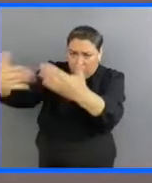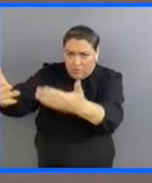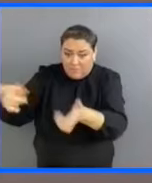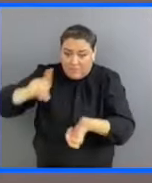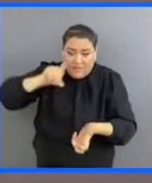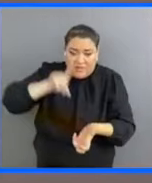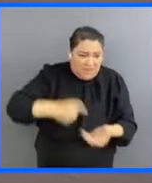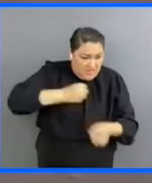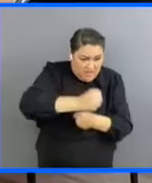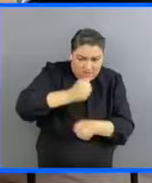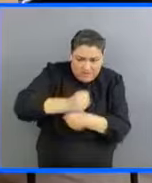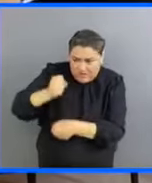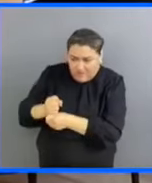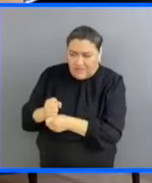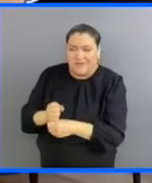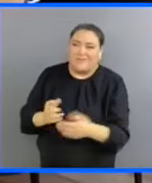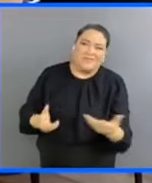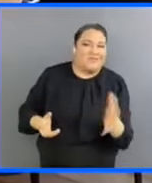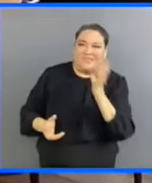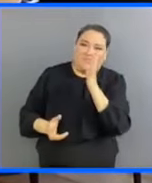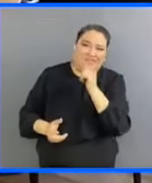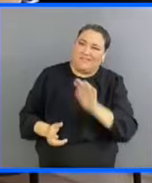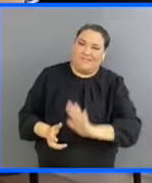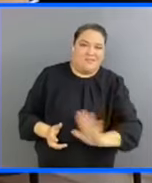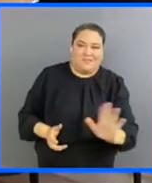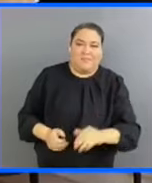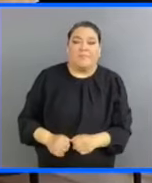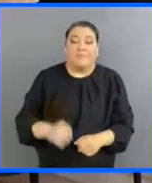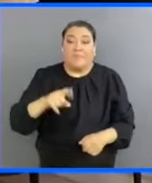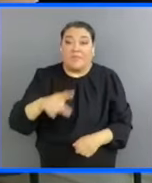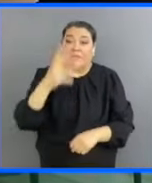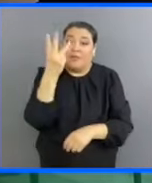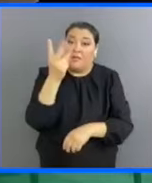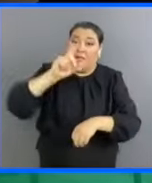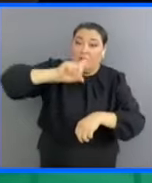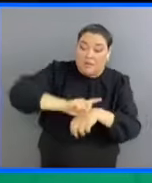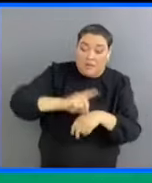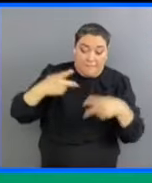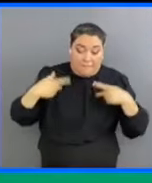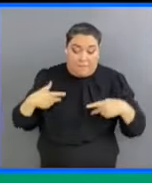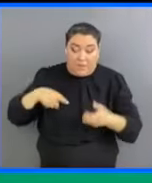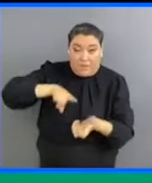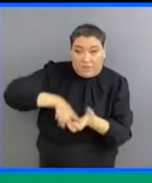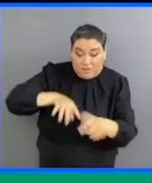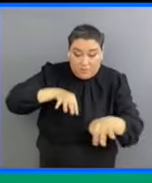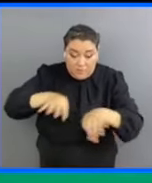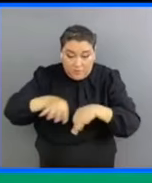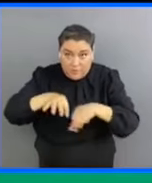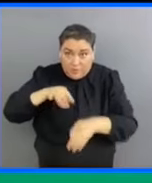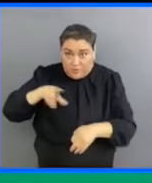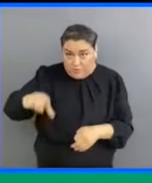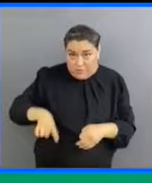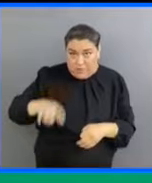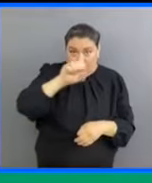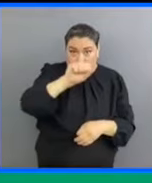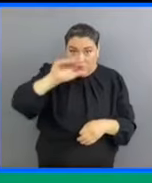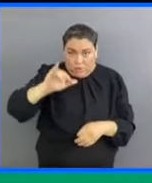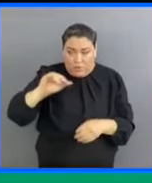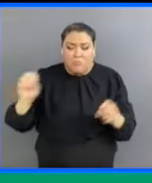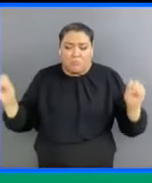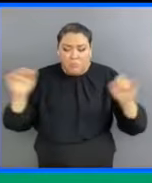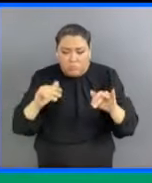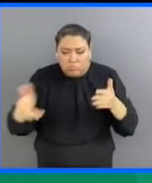estamos bien. Durante 3 días, servidoras y servidores públicos intercambiaron experiencias y saberes,